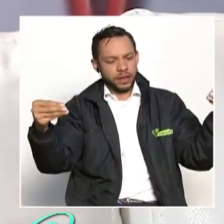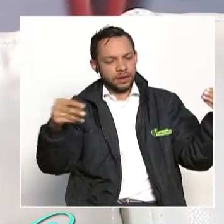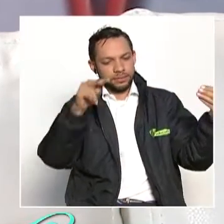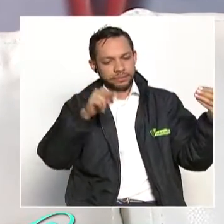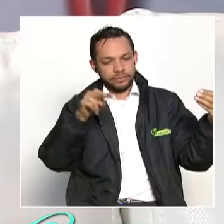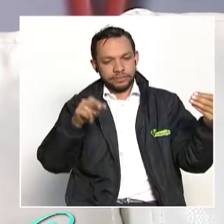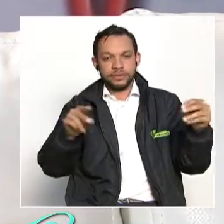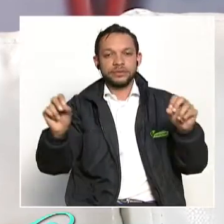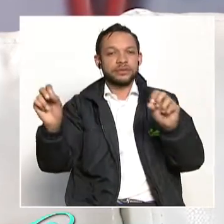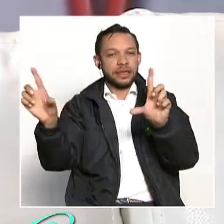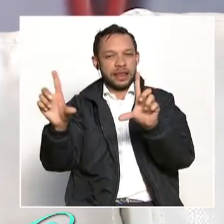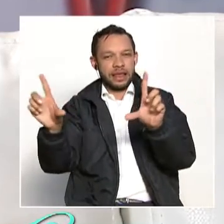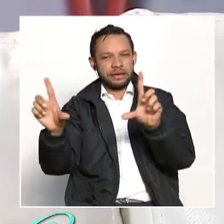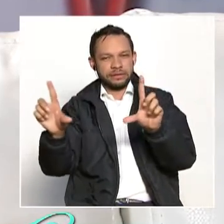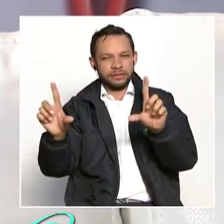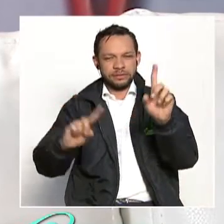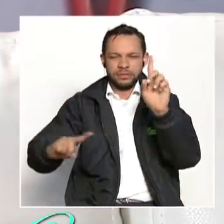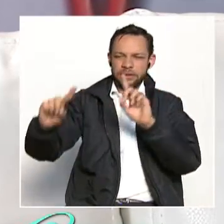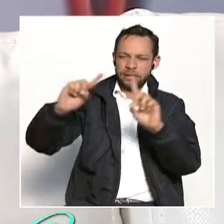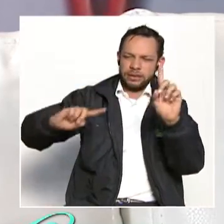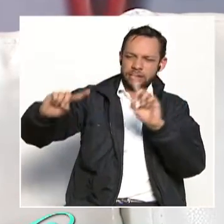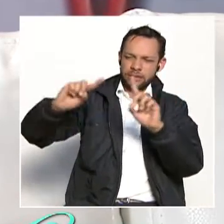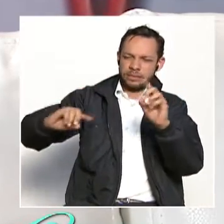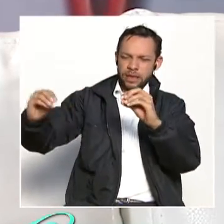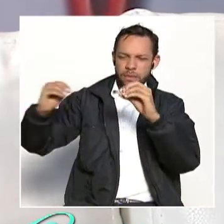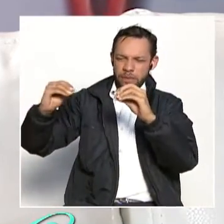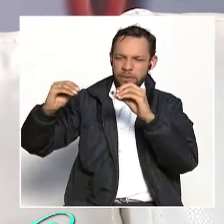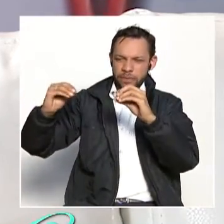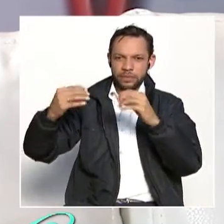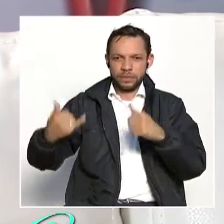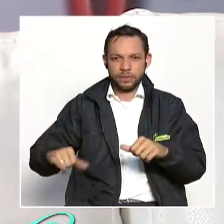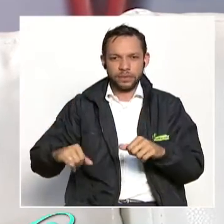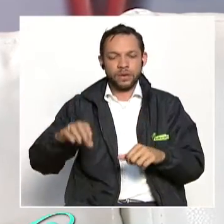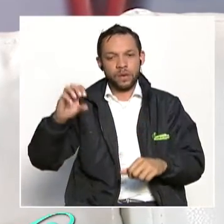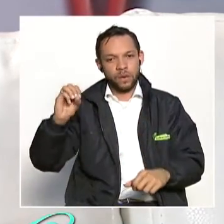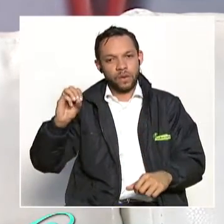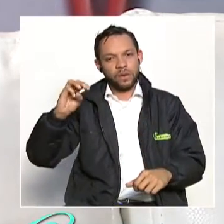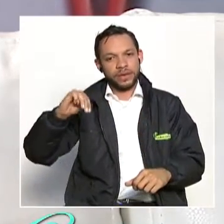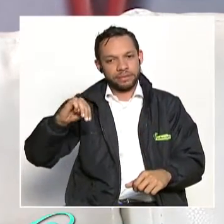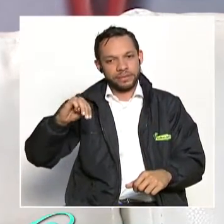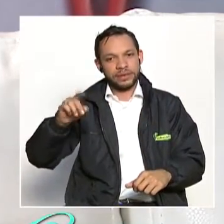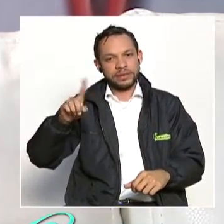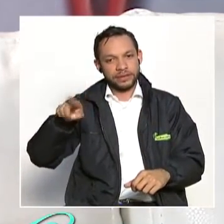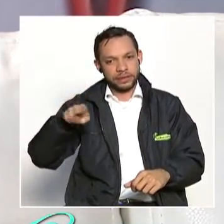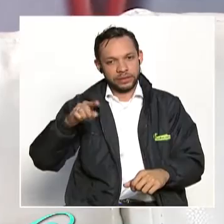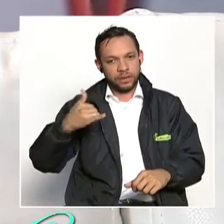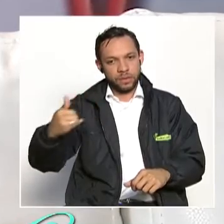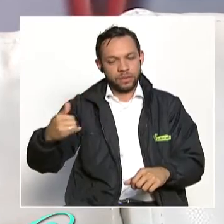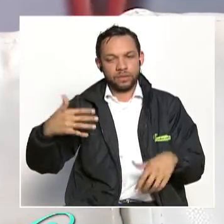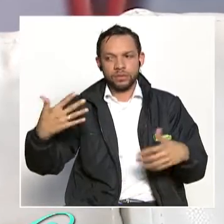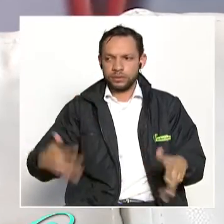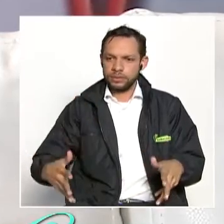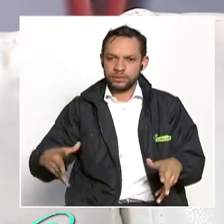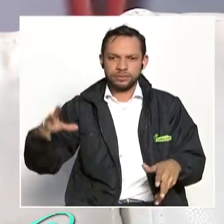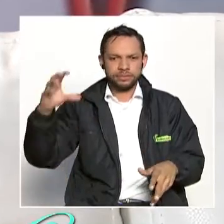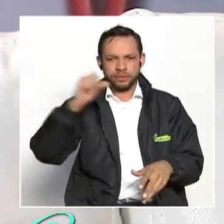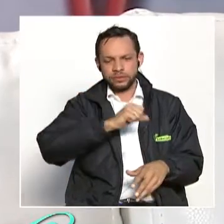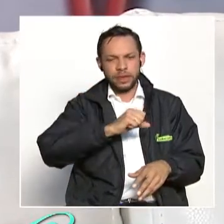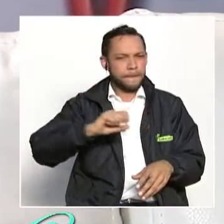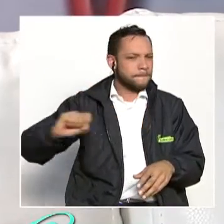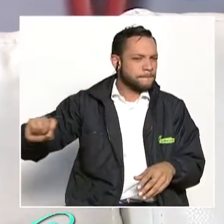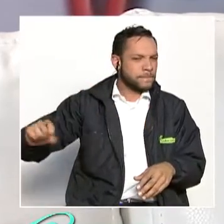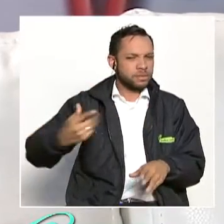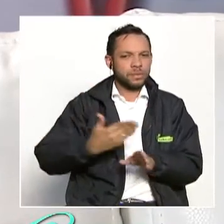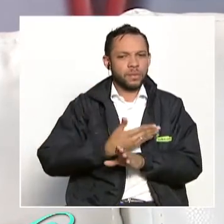televisión, en los programas médicos, etcétera, la OMS. Todos sabemos que el